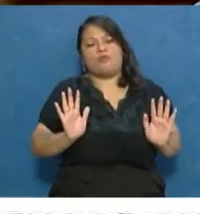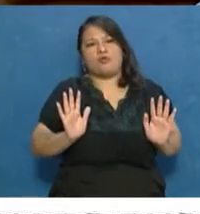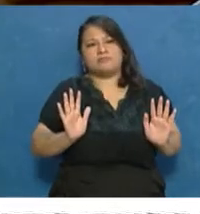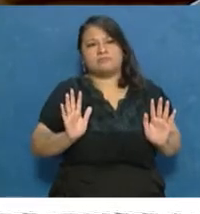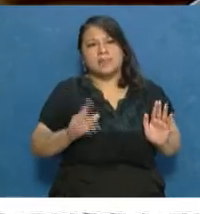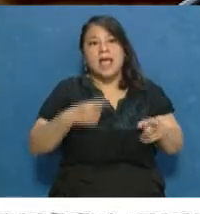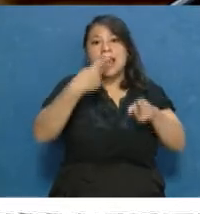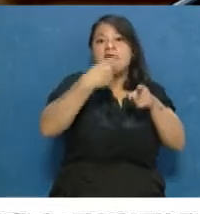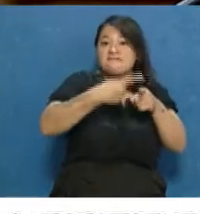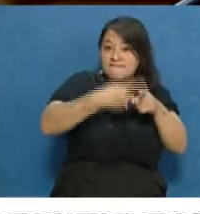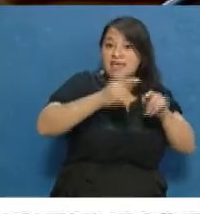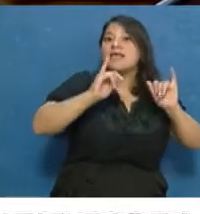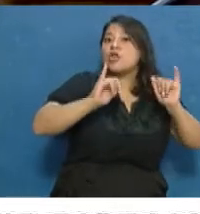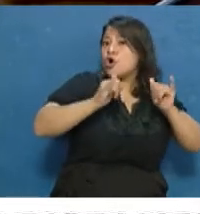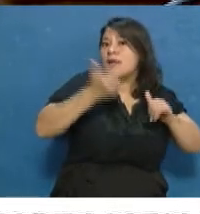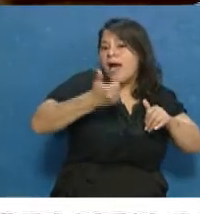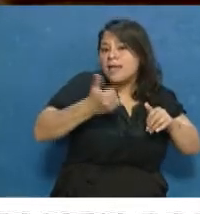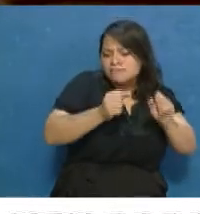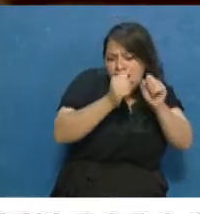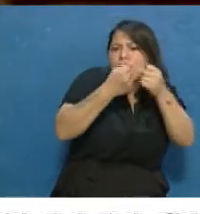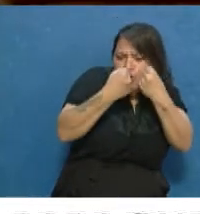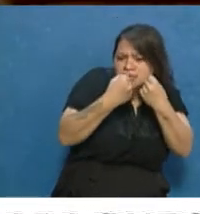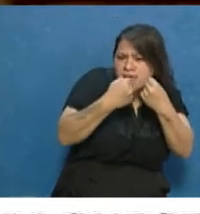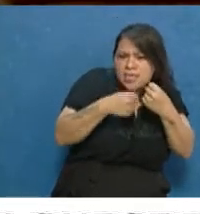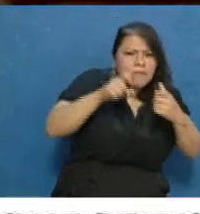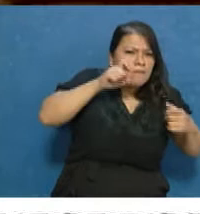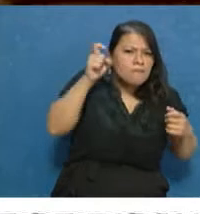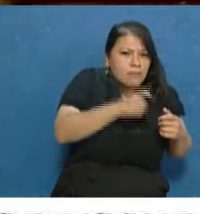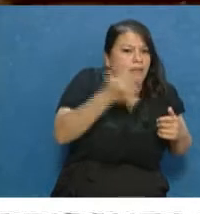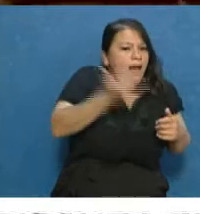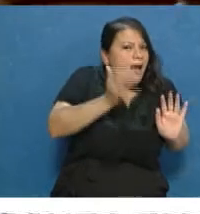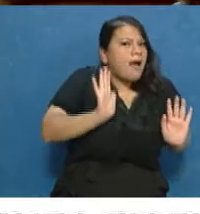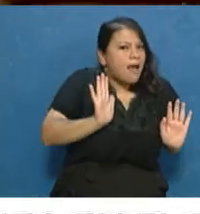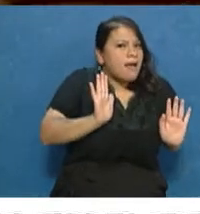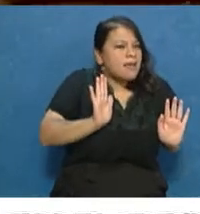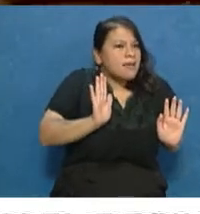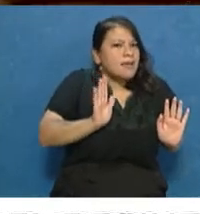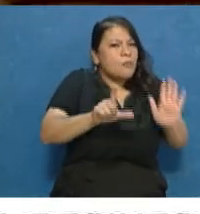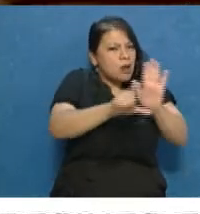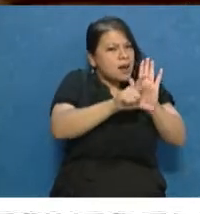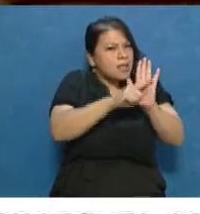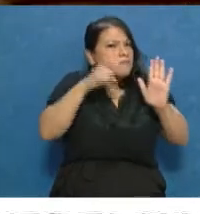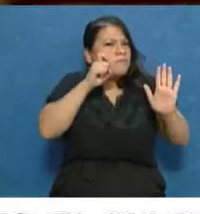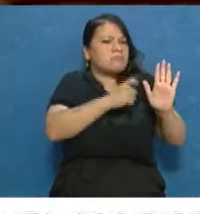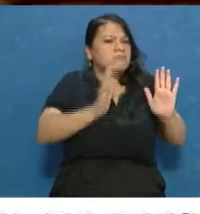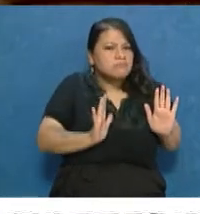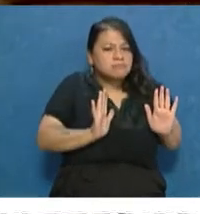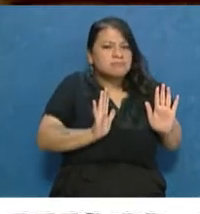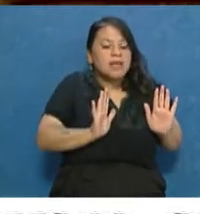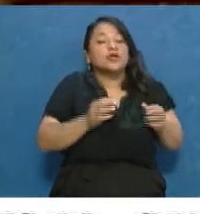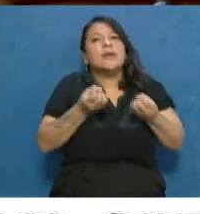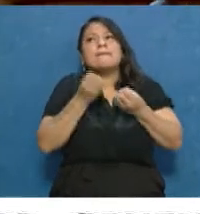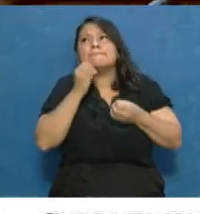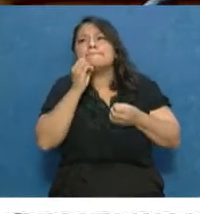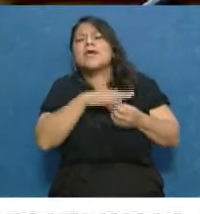las fiestas de los jóvenes ocurren, que son clandestinas, que se está infringiendo esta norma. Entonces, ¿qué es